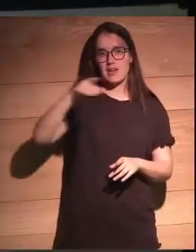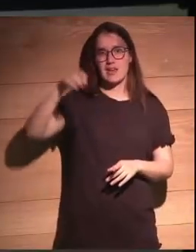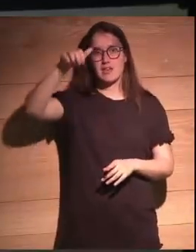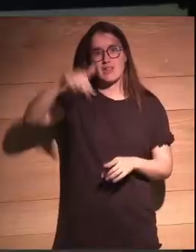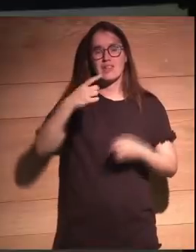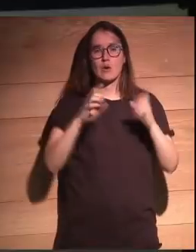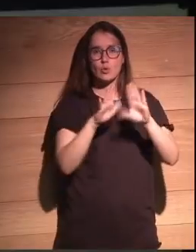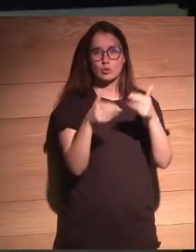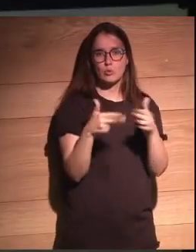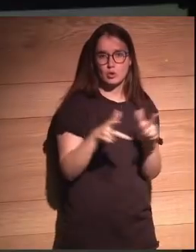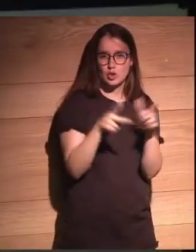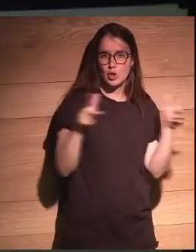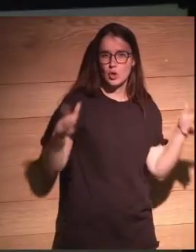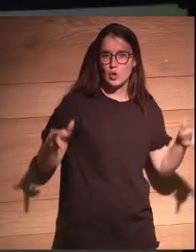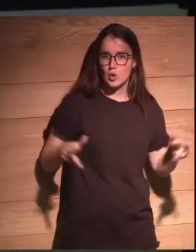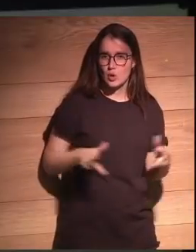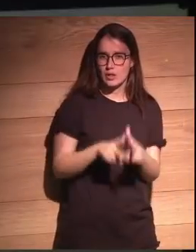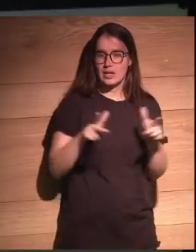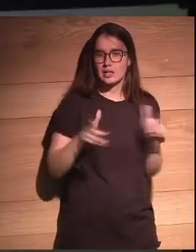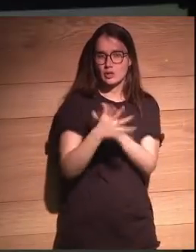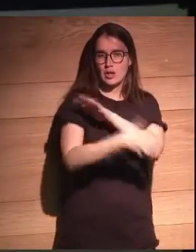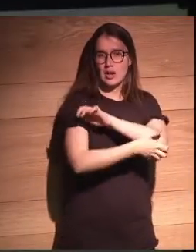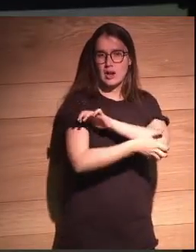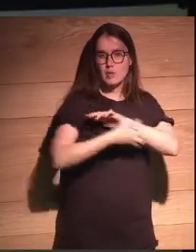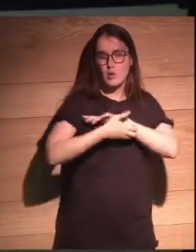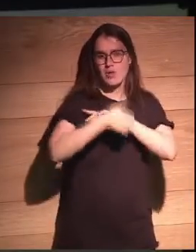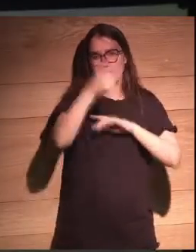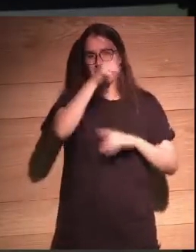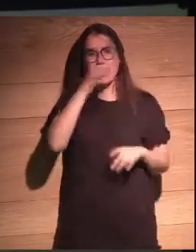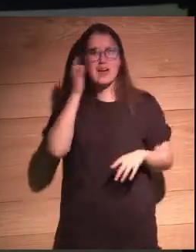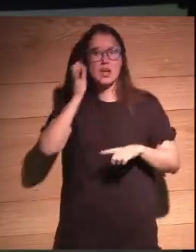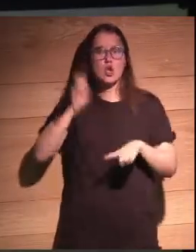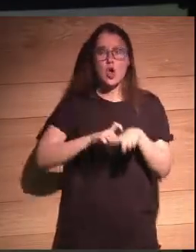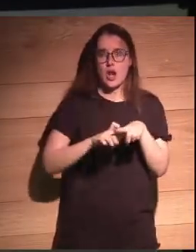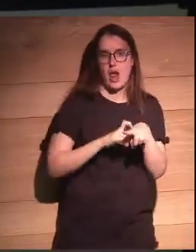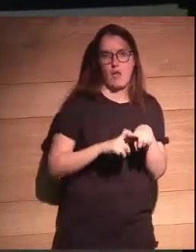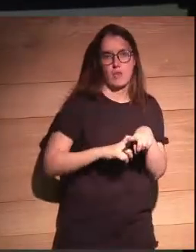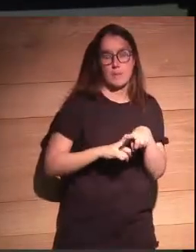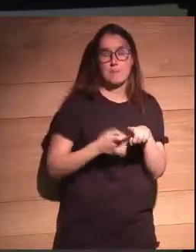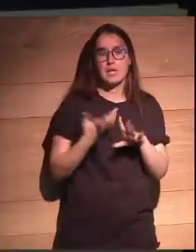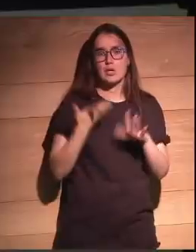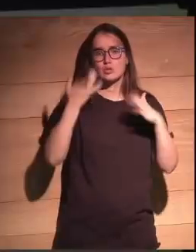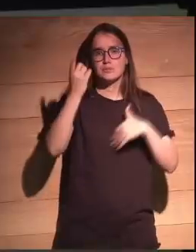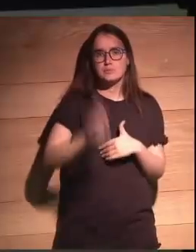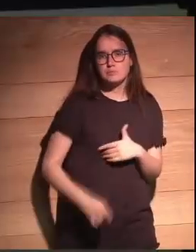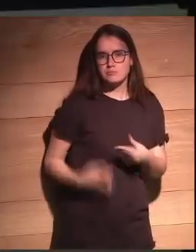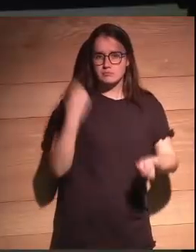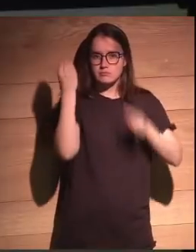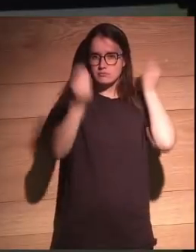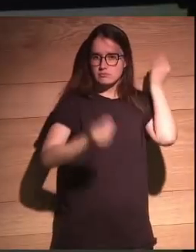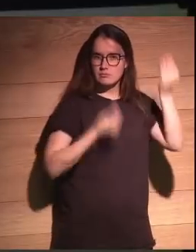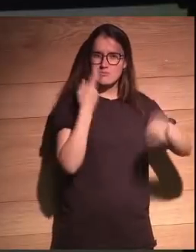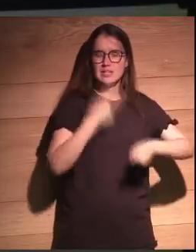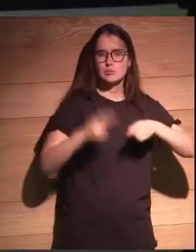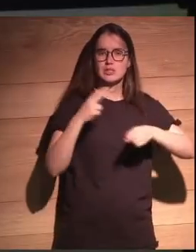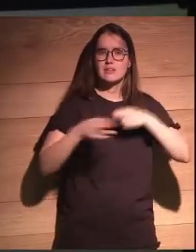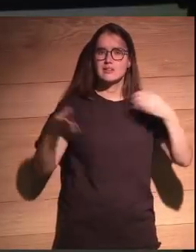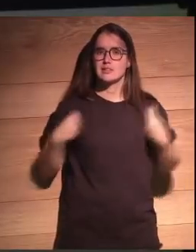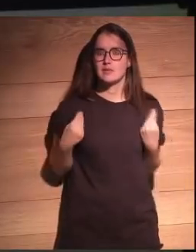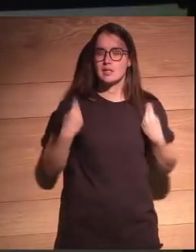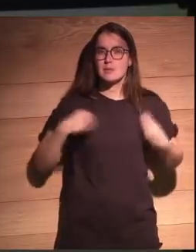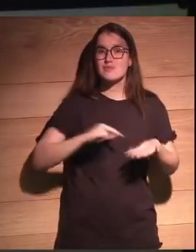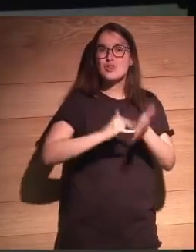determinados grupos sociales, que se cruza con la pobreza, el género o la racialización. Pero también nos lleva a pensar las políticas de vivienda